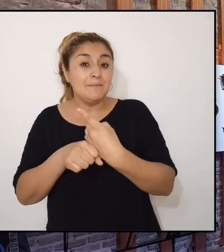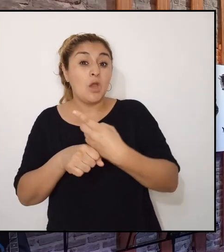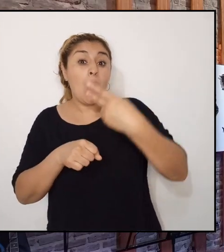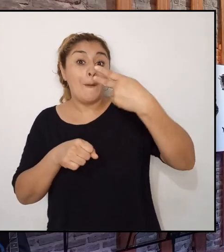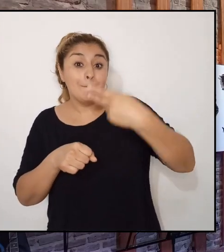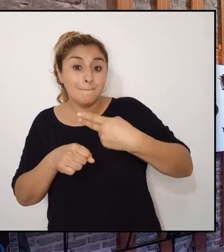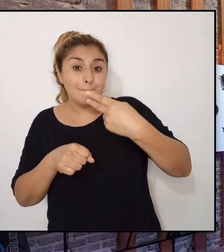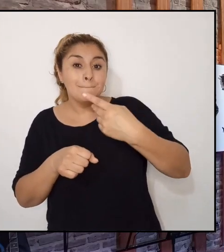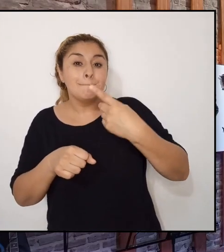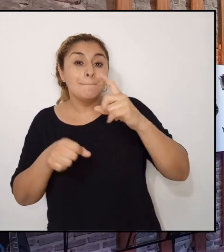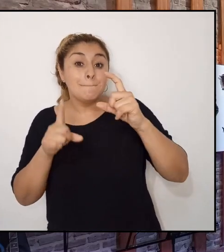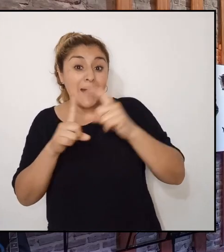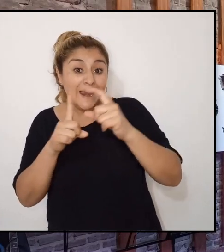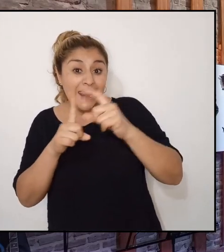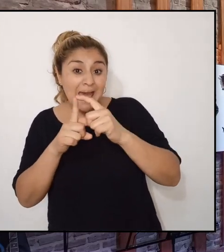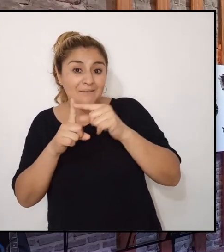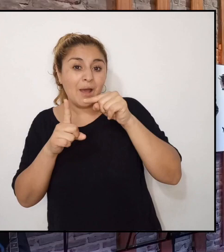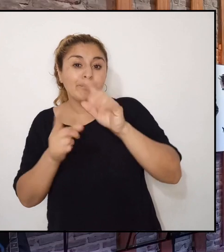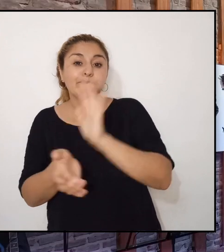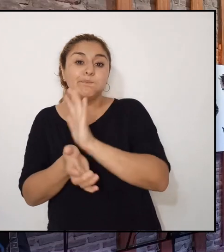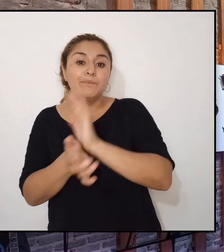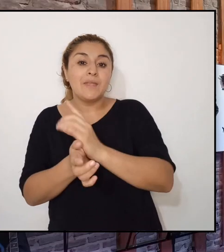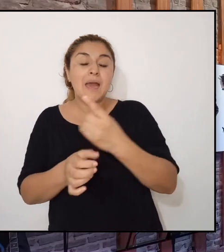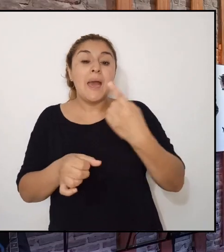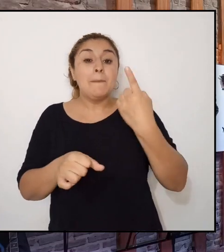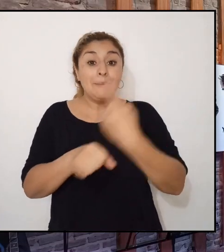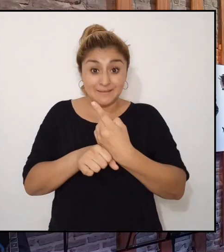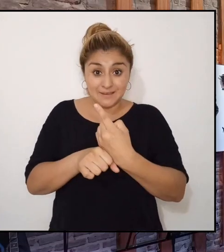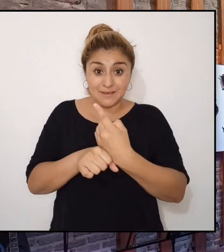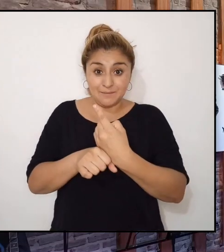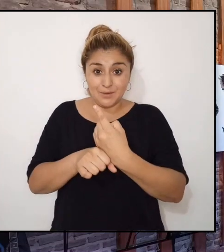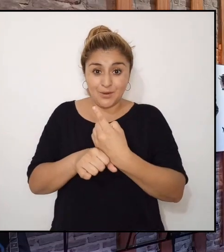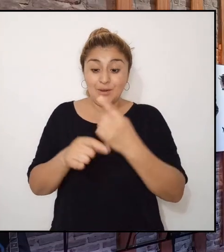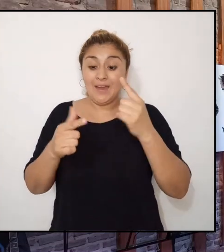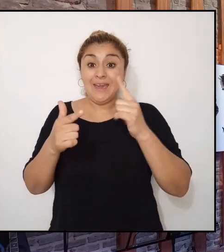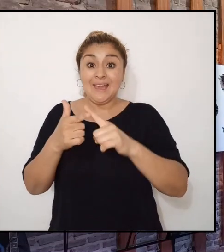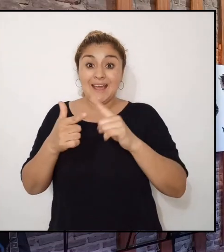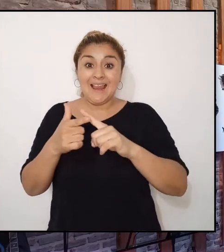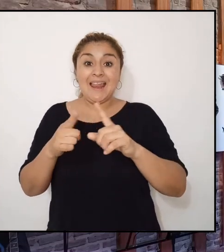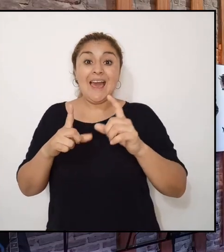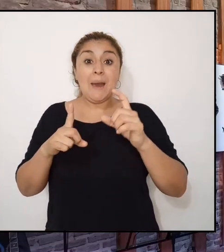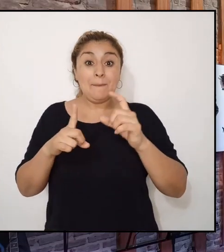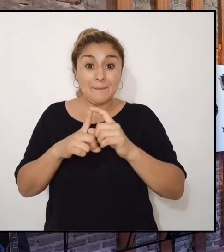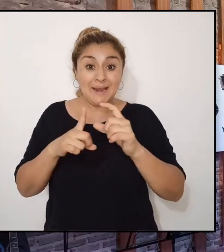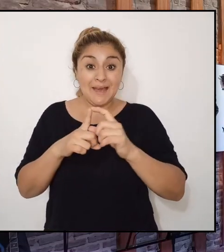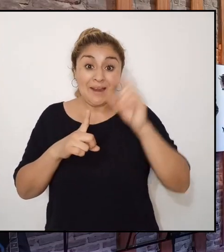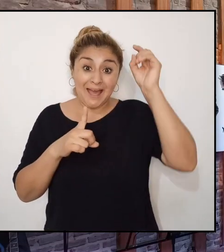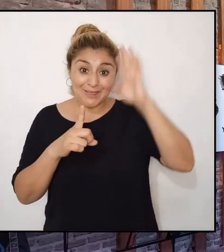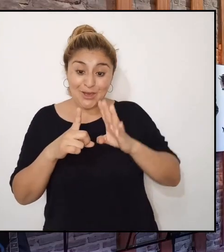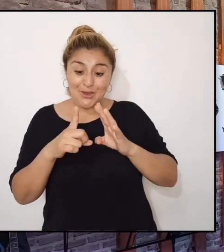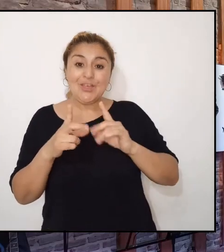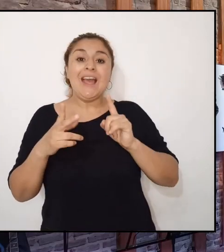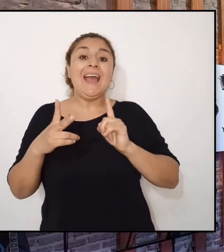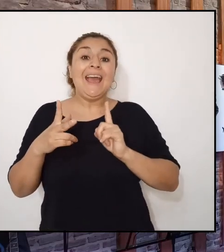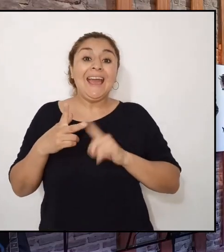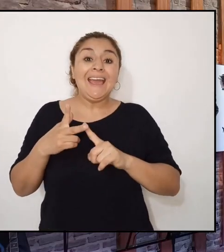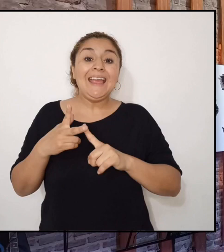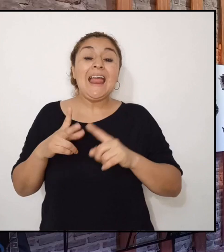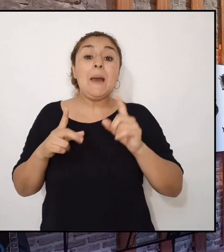era con Dios. Y acá dice algo muy interesante, dice, y el verbo, la palabra, era